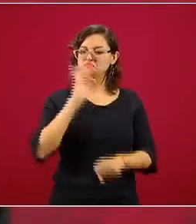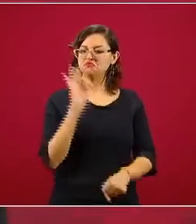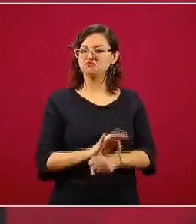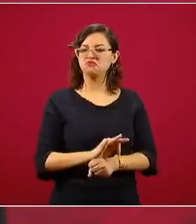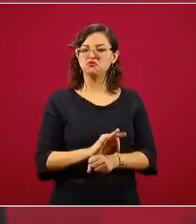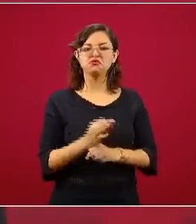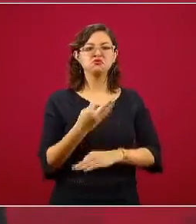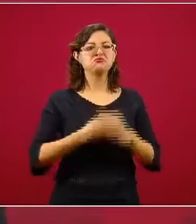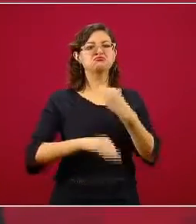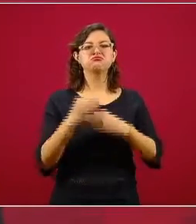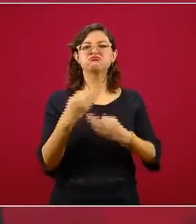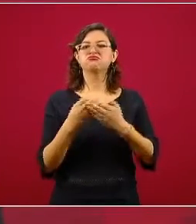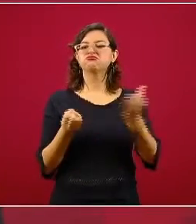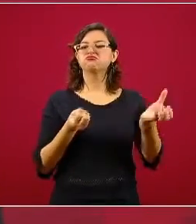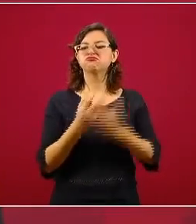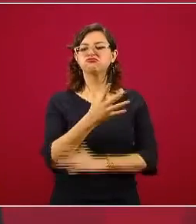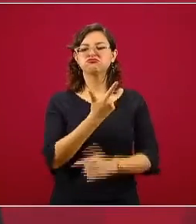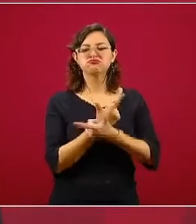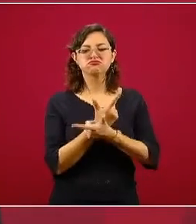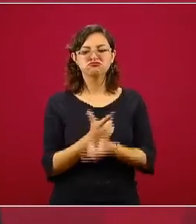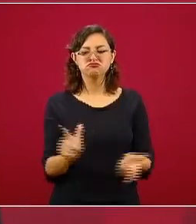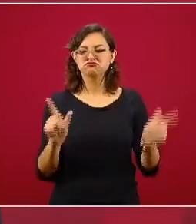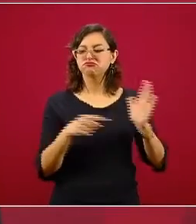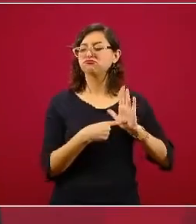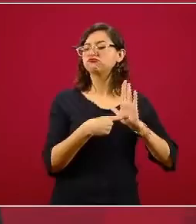había llegado a la cárcel,